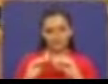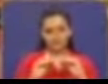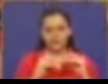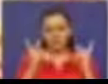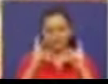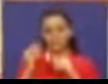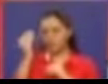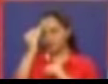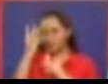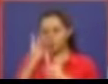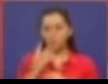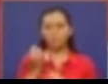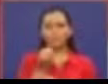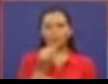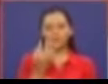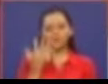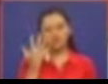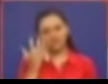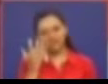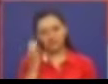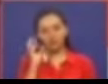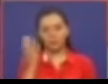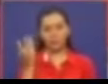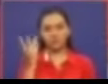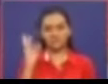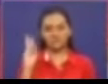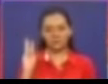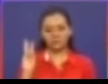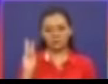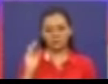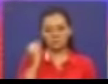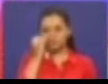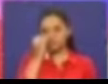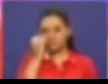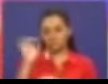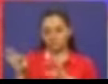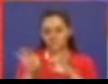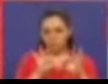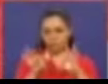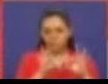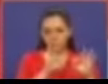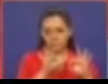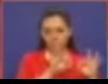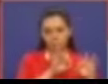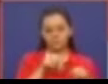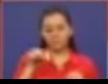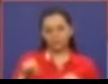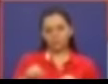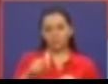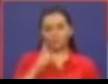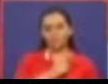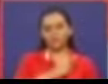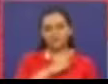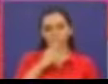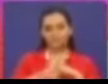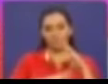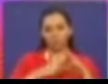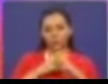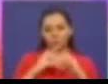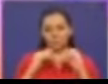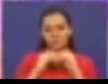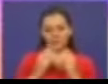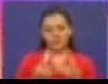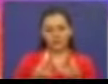aquí, 15, 16 nacionalidades seleccionados alrededor del mundo. Esa es la nueva Universidad del Ecuador, con calidad